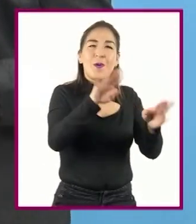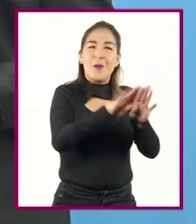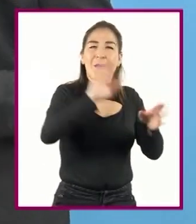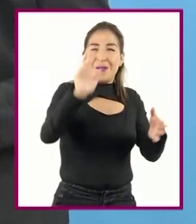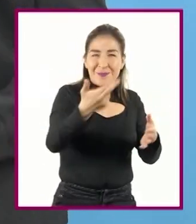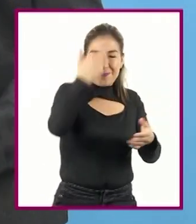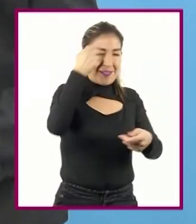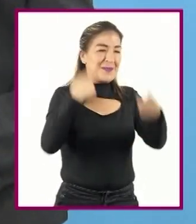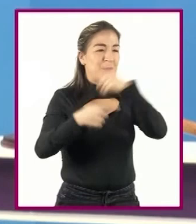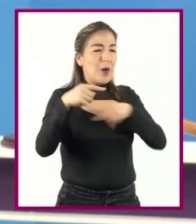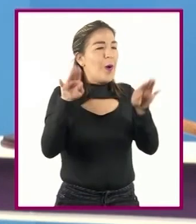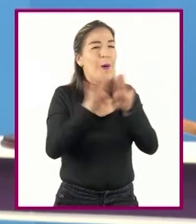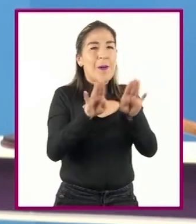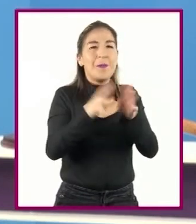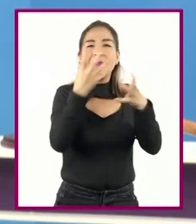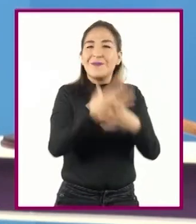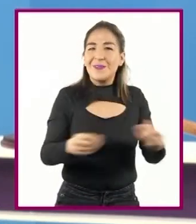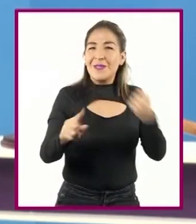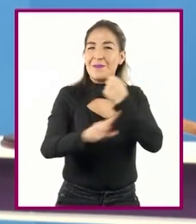estrategia que siguieron.